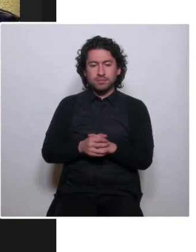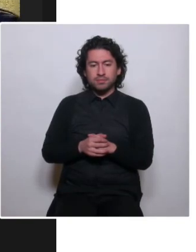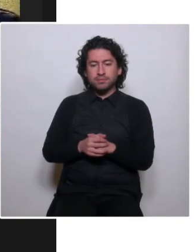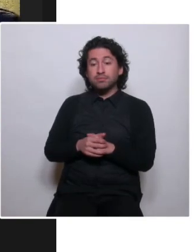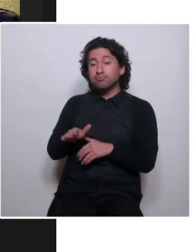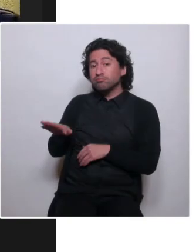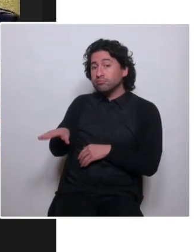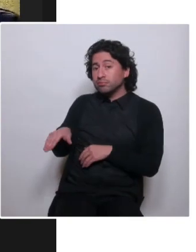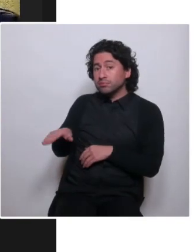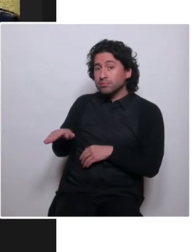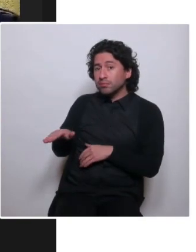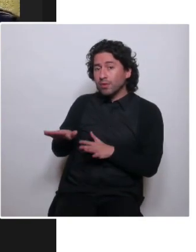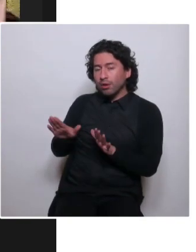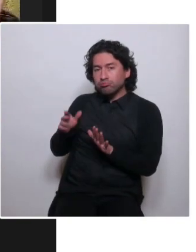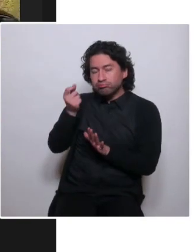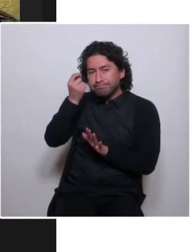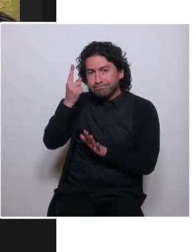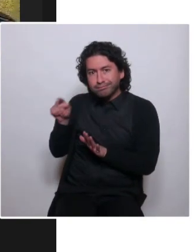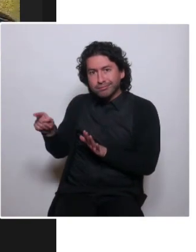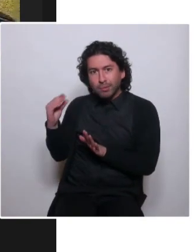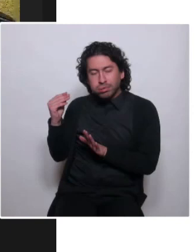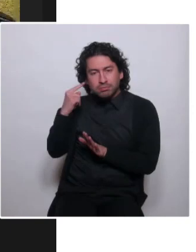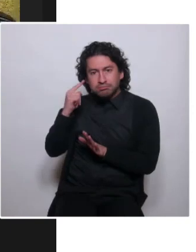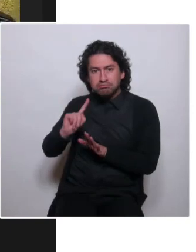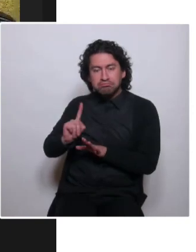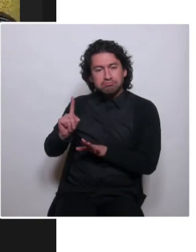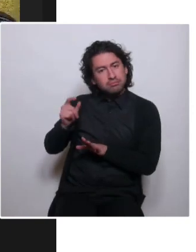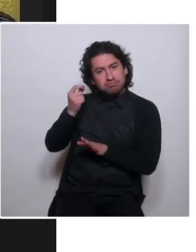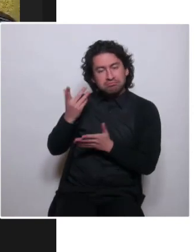Señor Chaín, no pude registrar su voto porque no lo entendí.